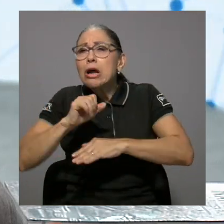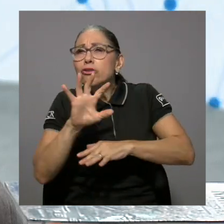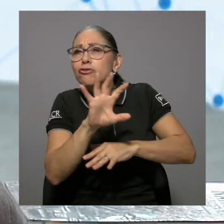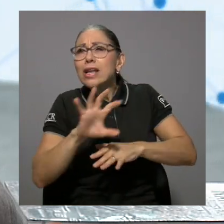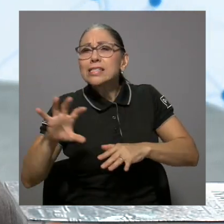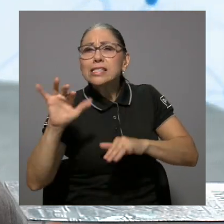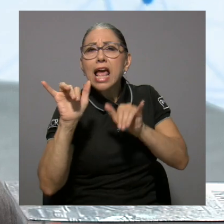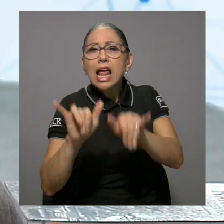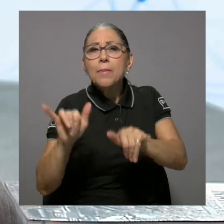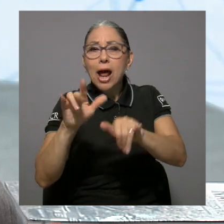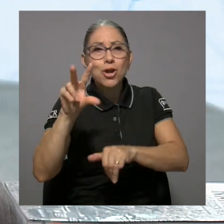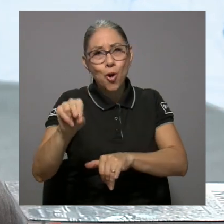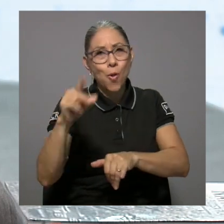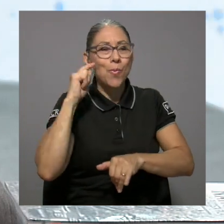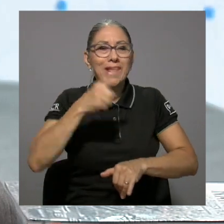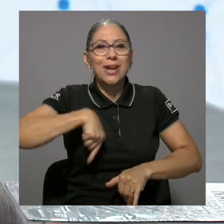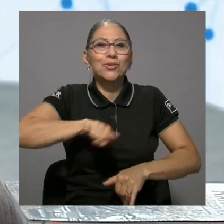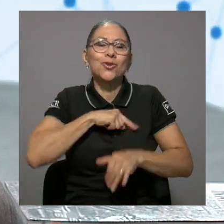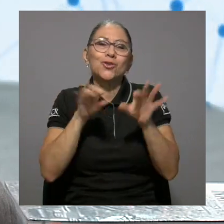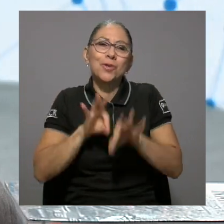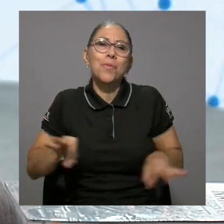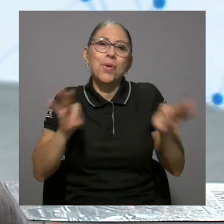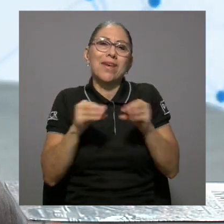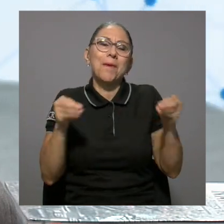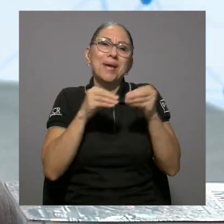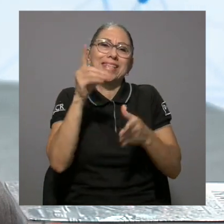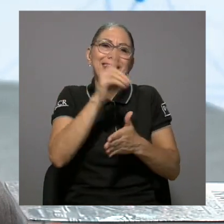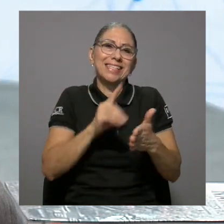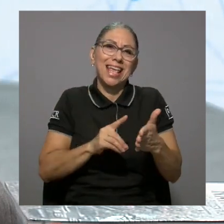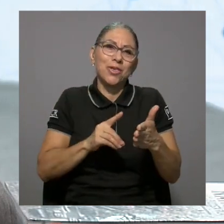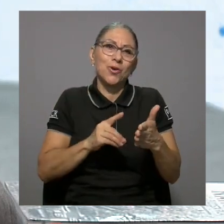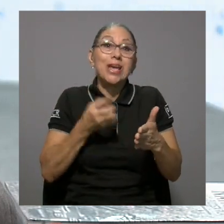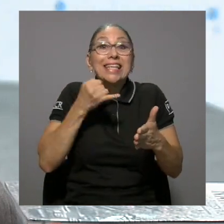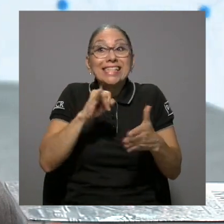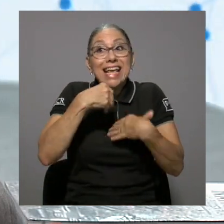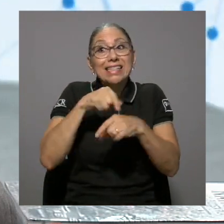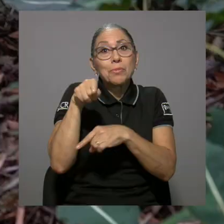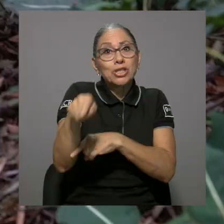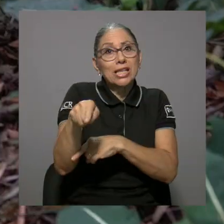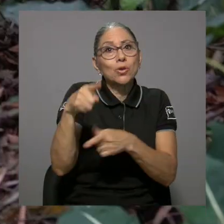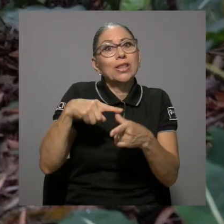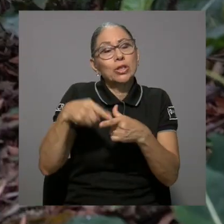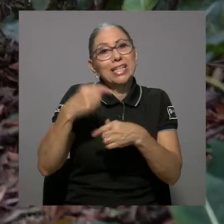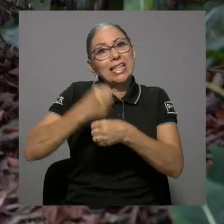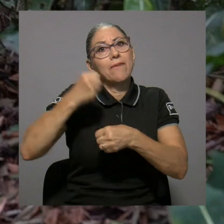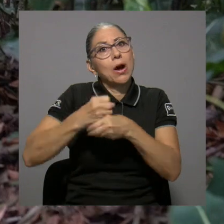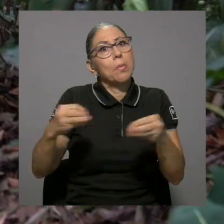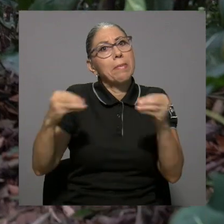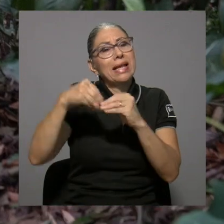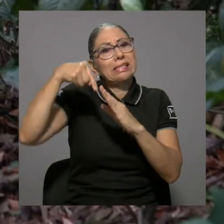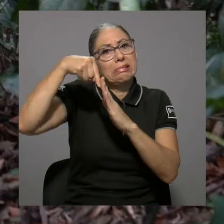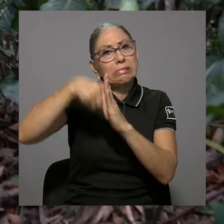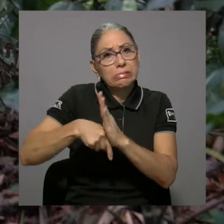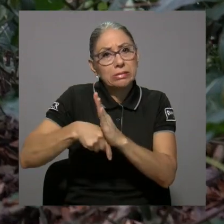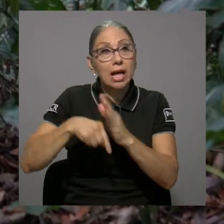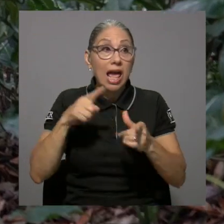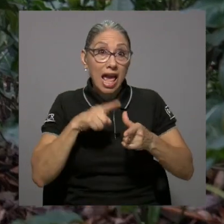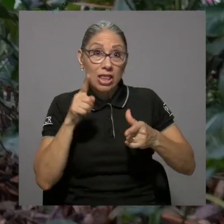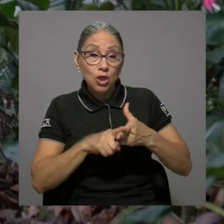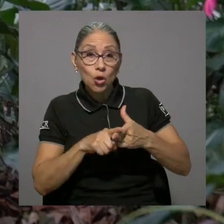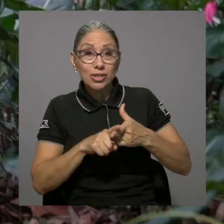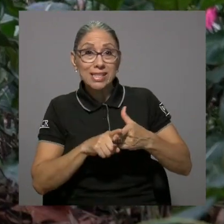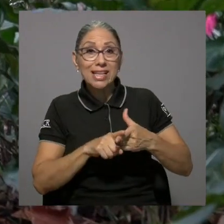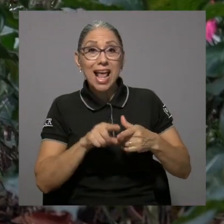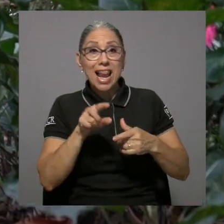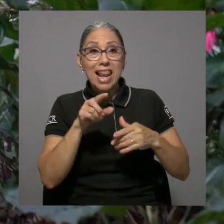de diseño, ¿verdad? Y además que si no se hubiera hecho un trabajo todavía más grande. Entonces, de las zonas... Entonces, la reserva